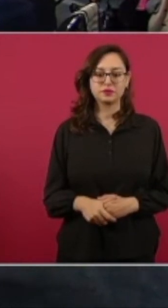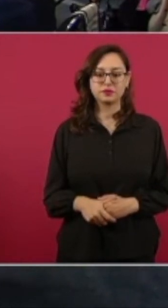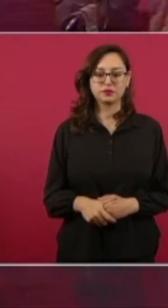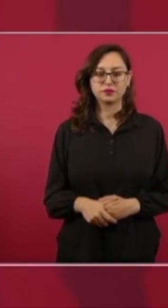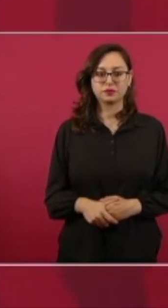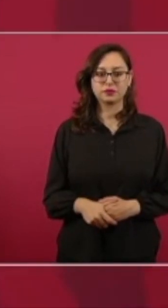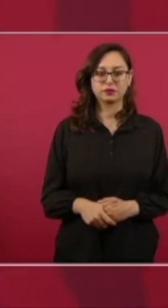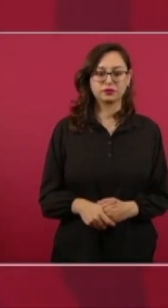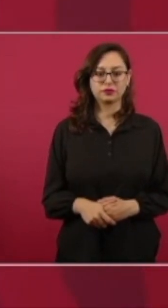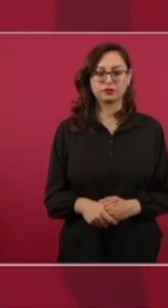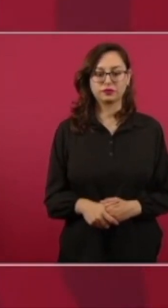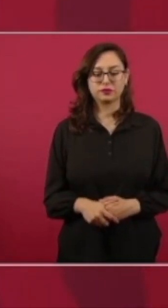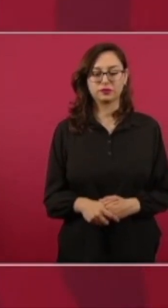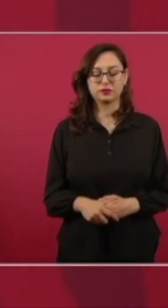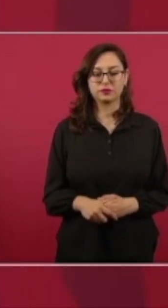cosas